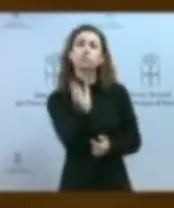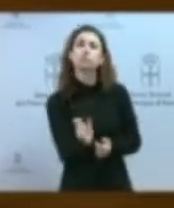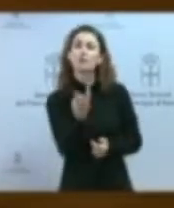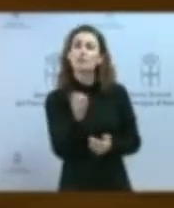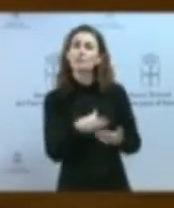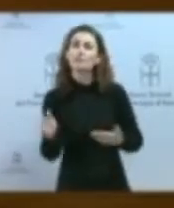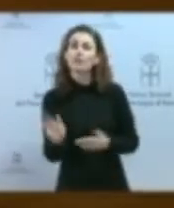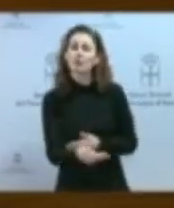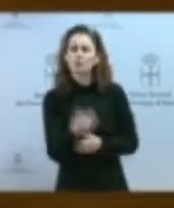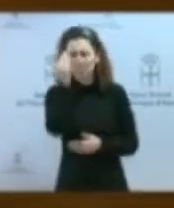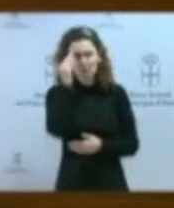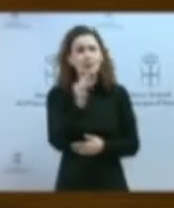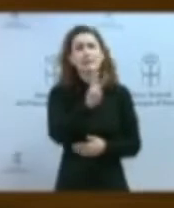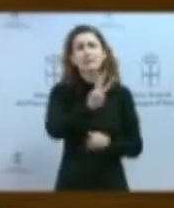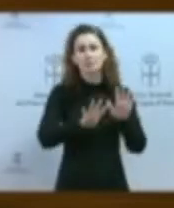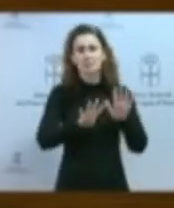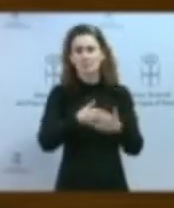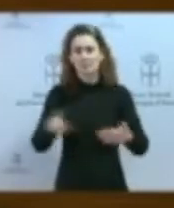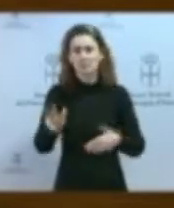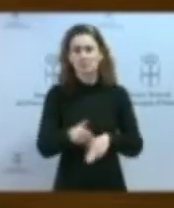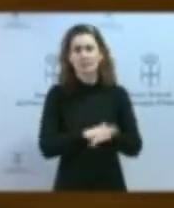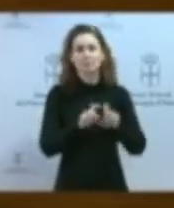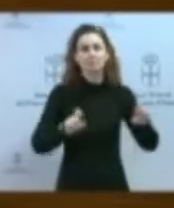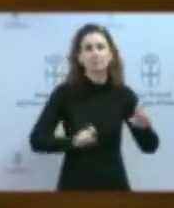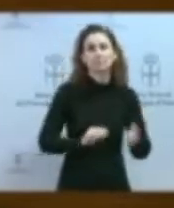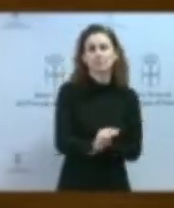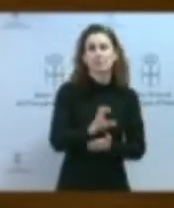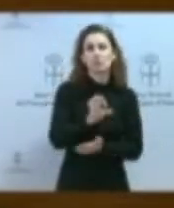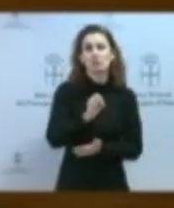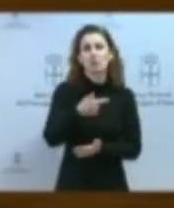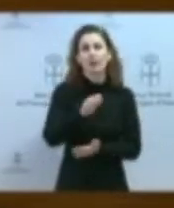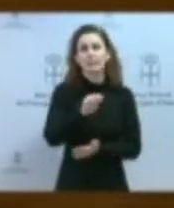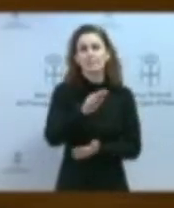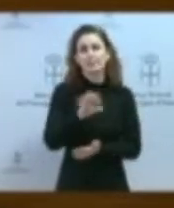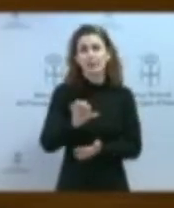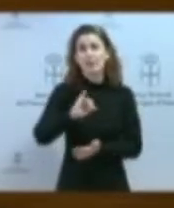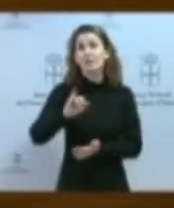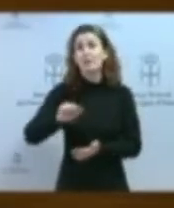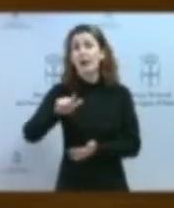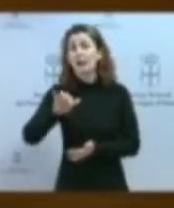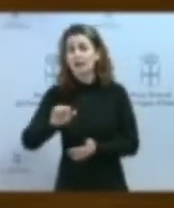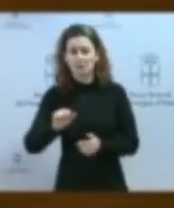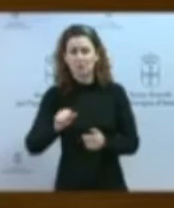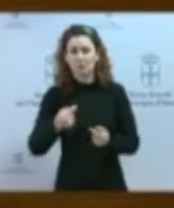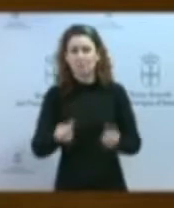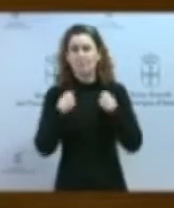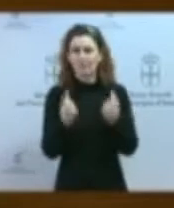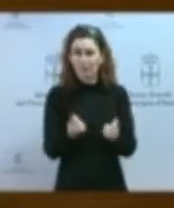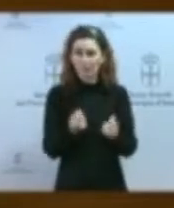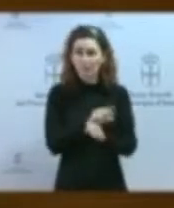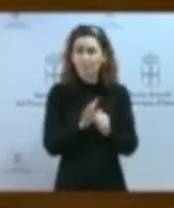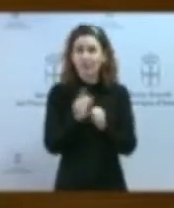SOGEPS Italia, dinero perdido, tirado a la basura, o donde se volvió a regar de dinero público durante la pandemia a la empresa Alsa, 2,6 millones a una empresa que había